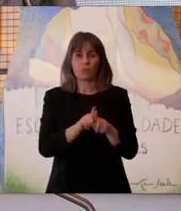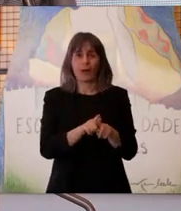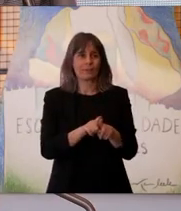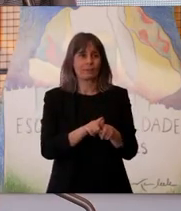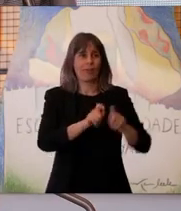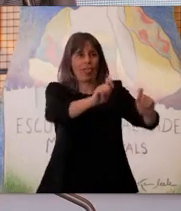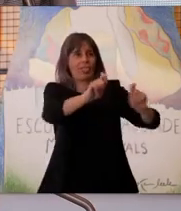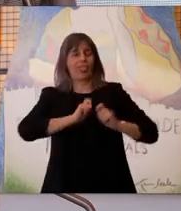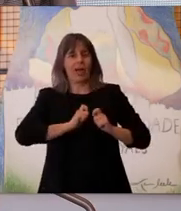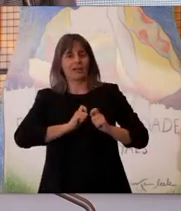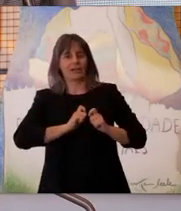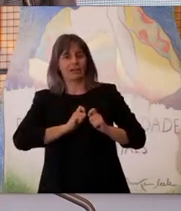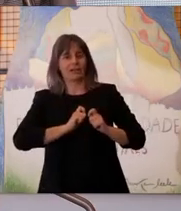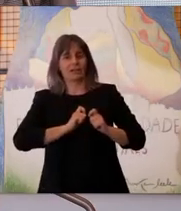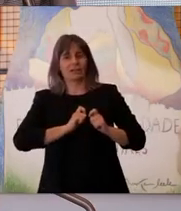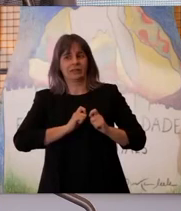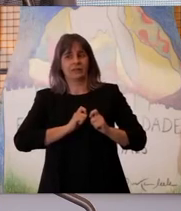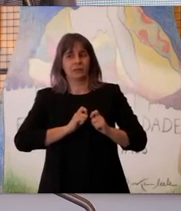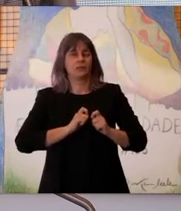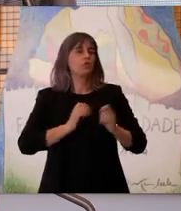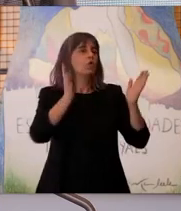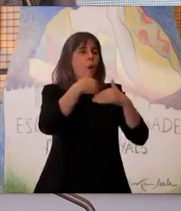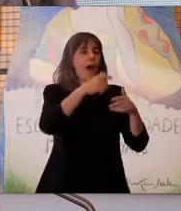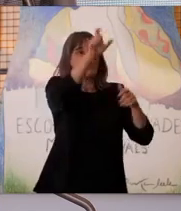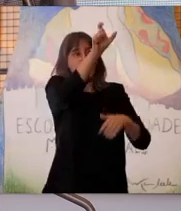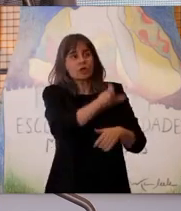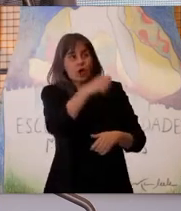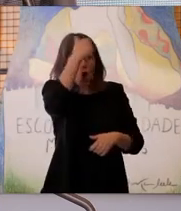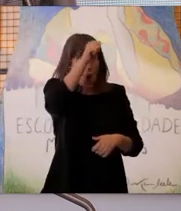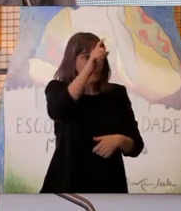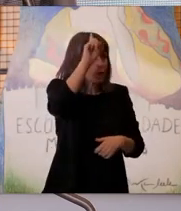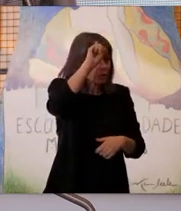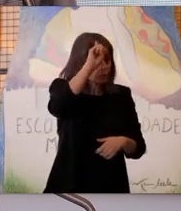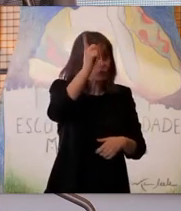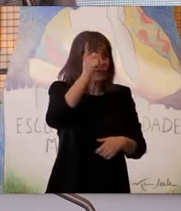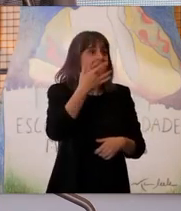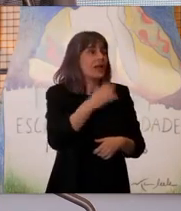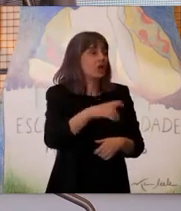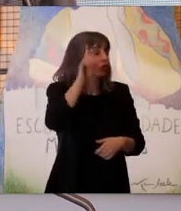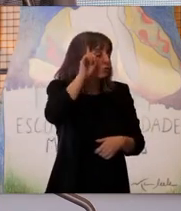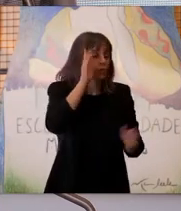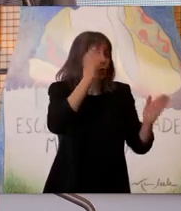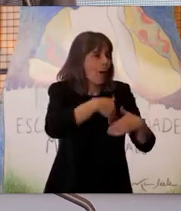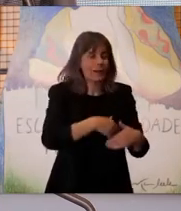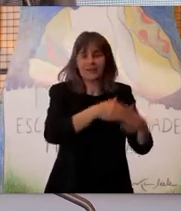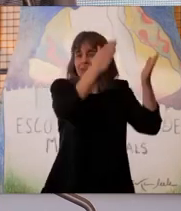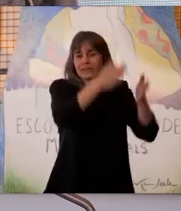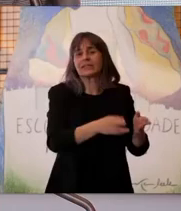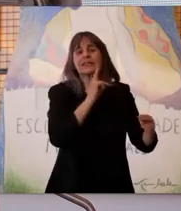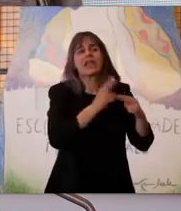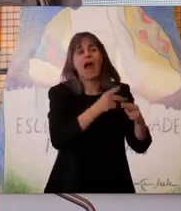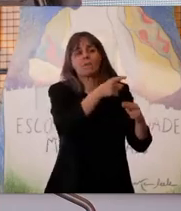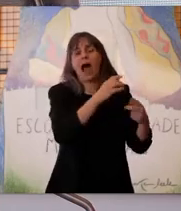yo sé que lo notas que que no hay un señor concreto pero lo notas que un señor llamado Don patriarcado